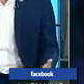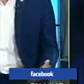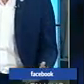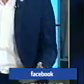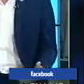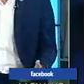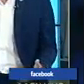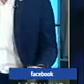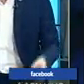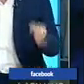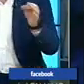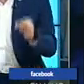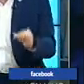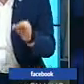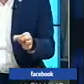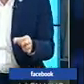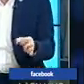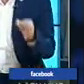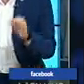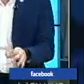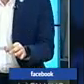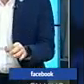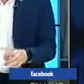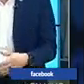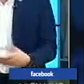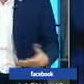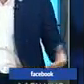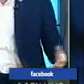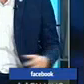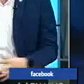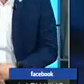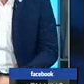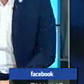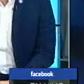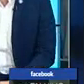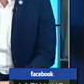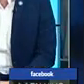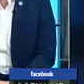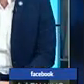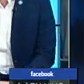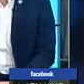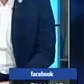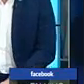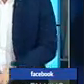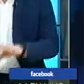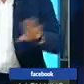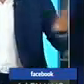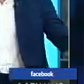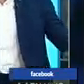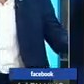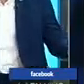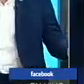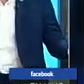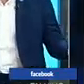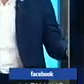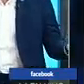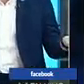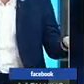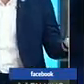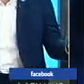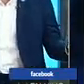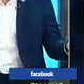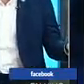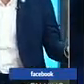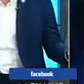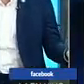resultados en tema de integración ese punto es vital obviamente se tiene que hacer un lobby político con los actuales diputados